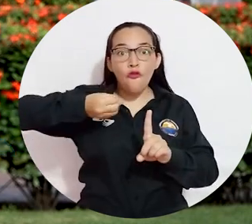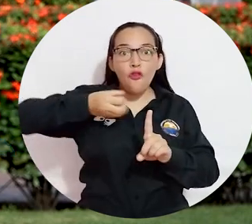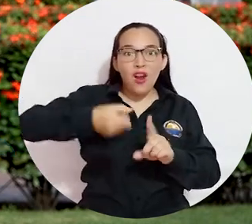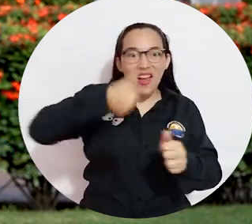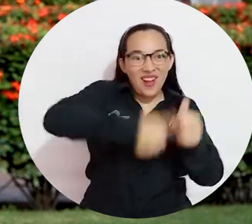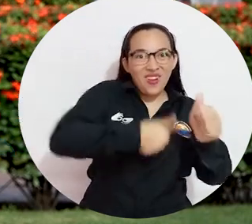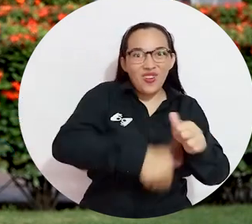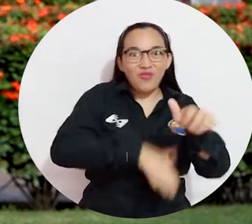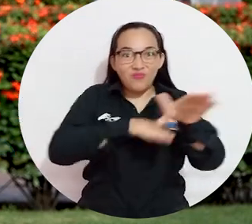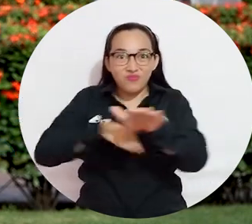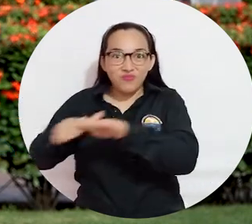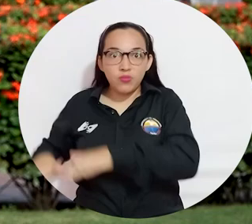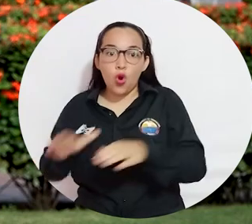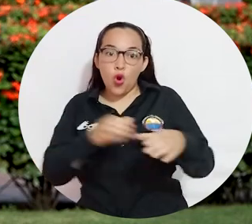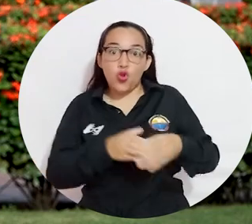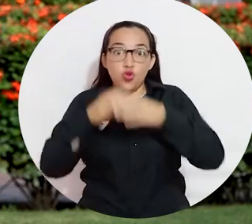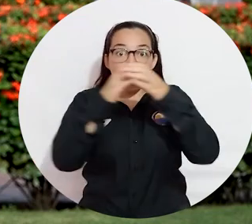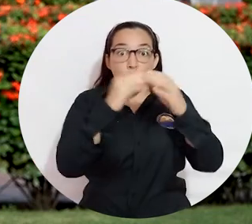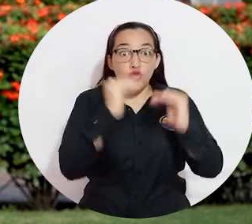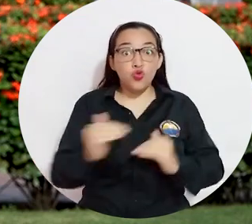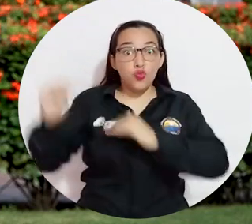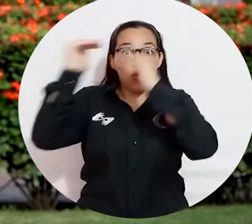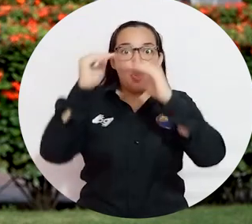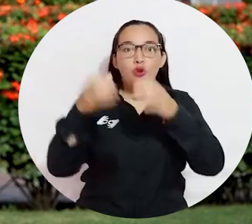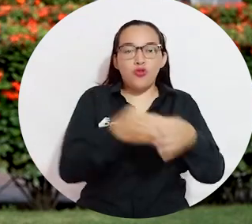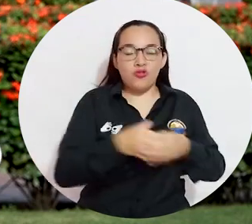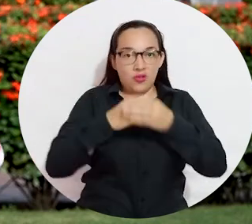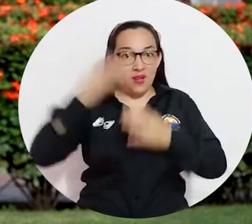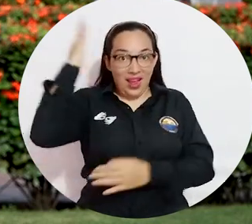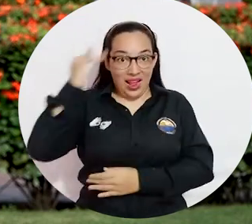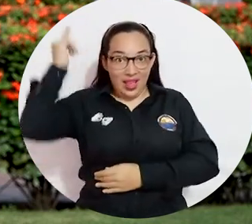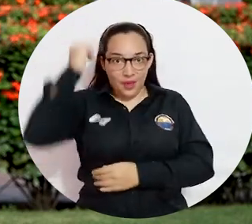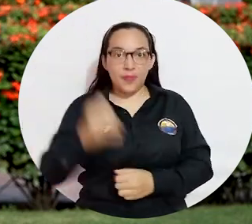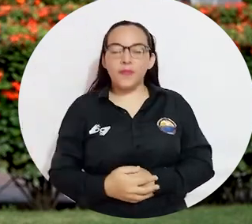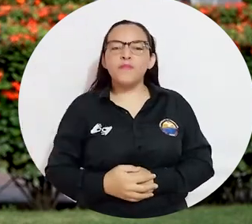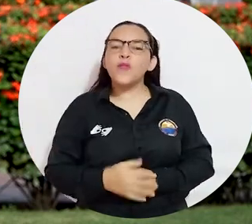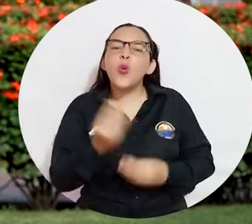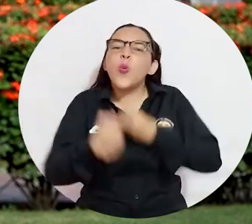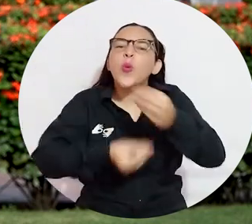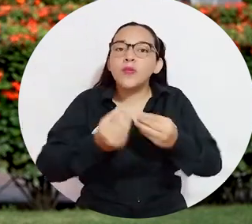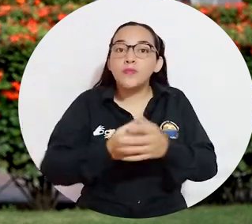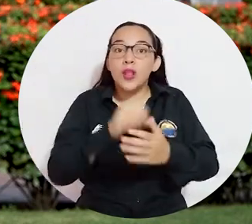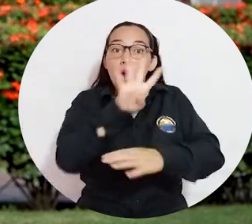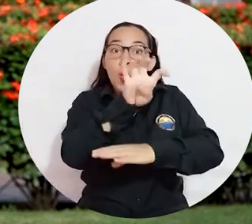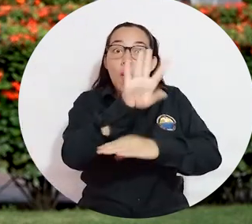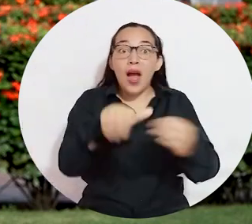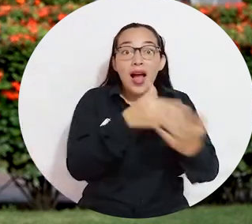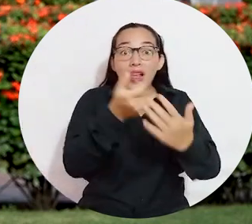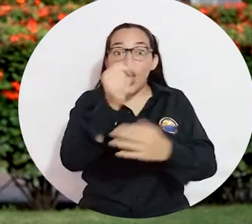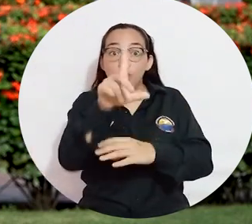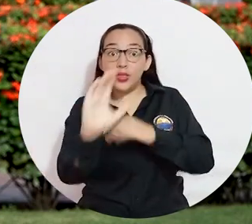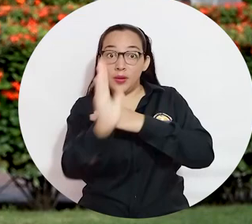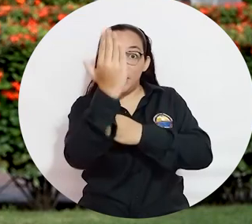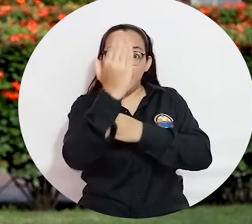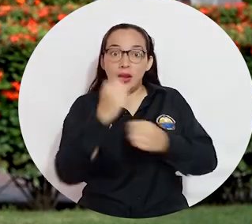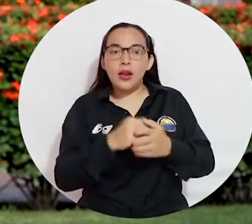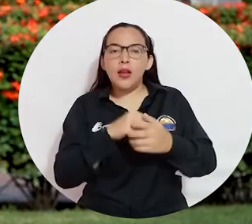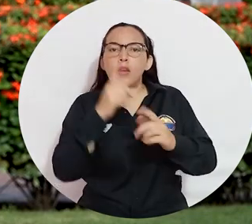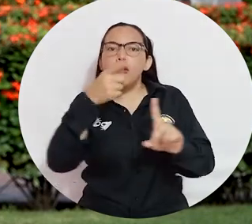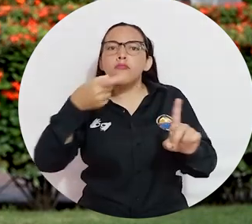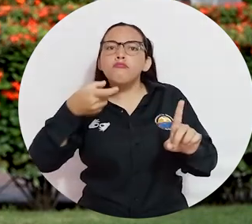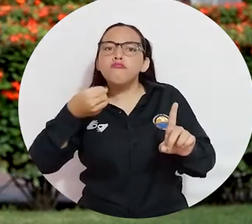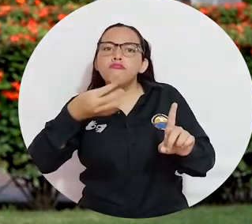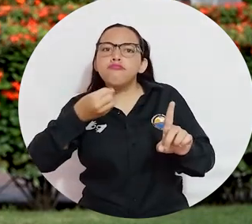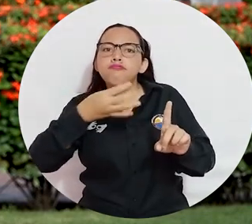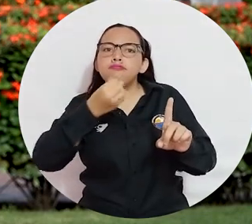los candidatos de Consejo Superior y Consejo Académico. Se desarrollarán de la siguiente manera: de 9 a 11 de la mañana